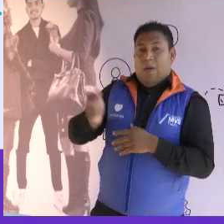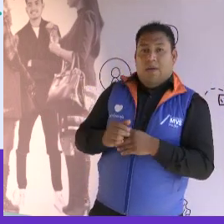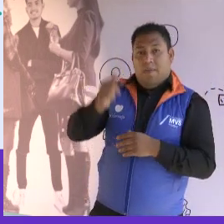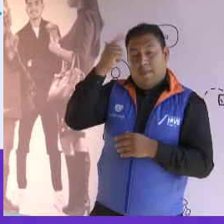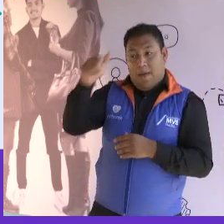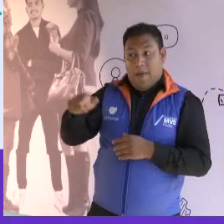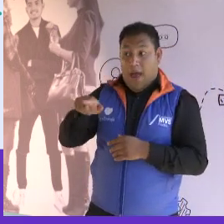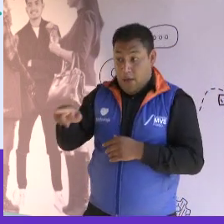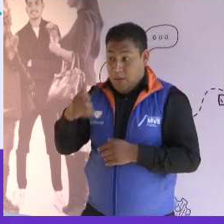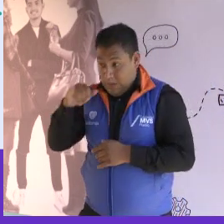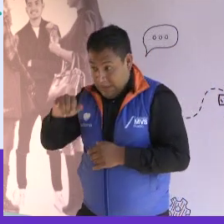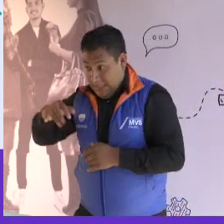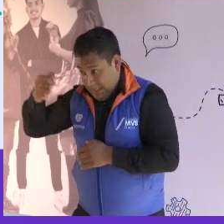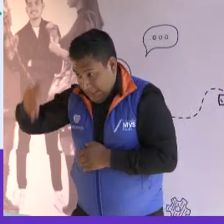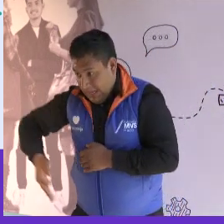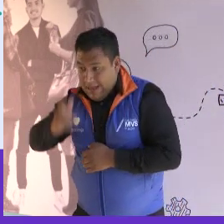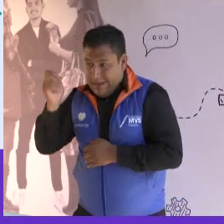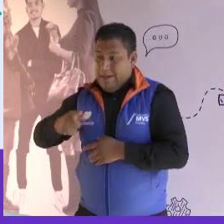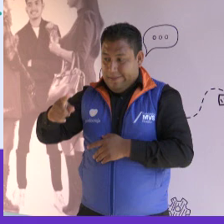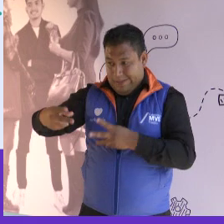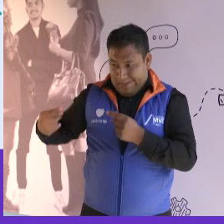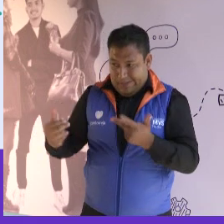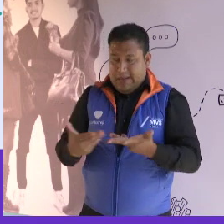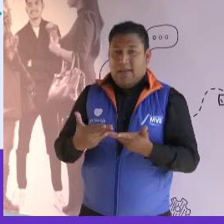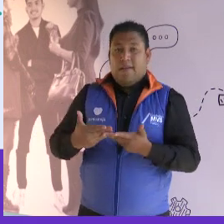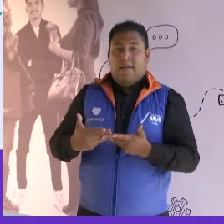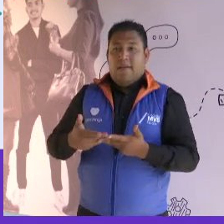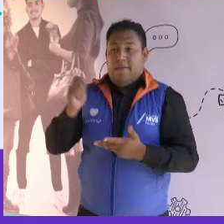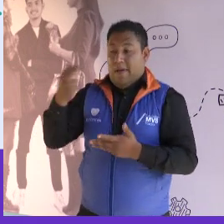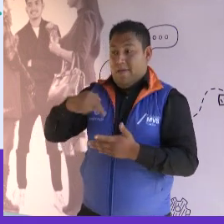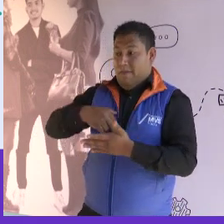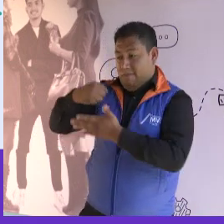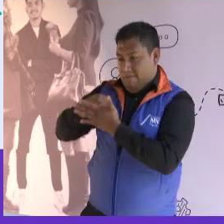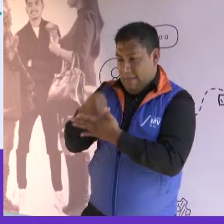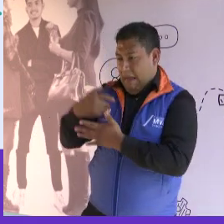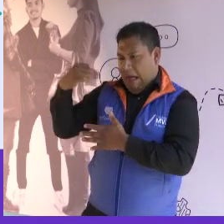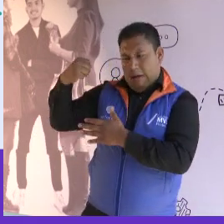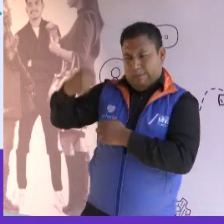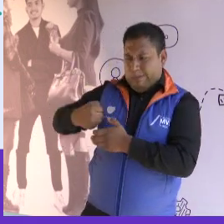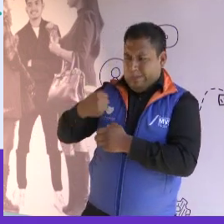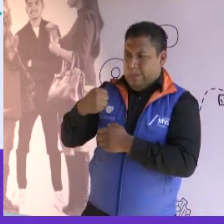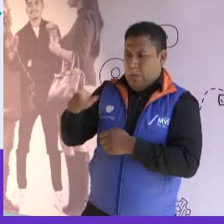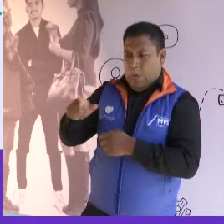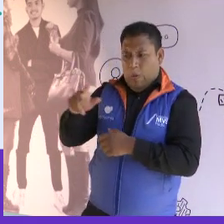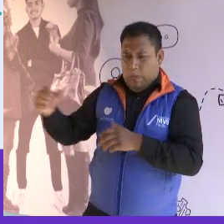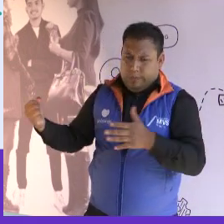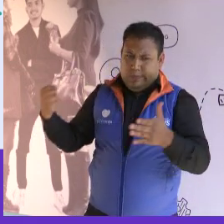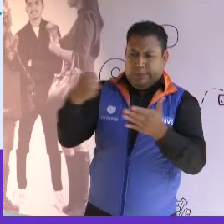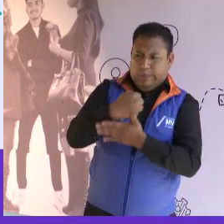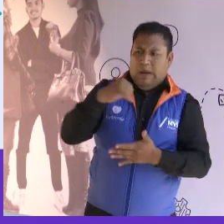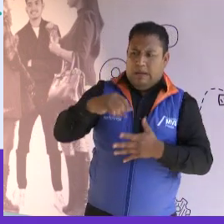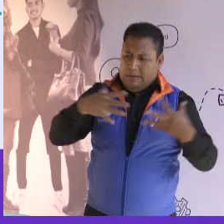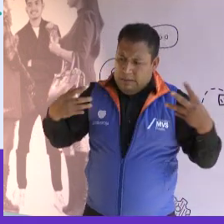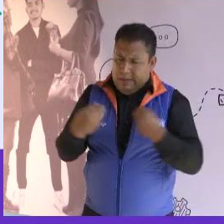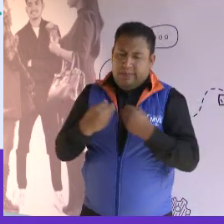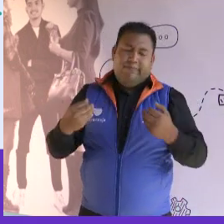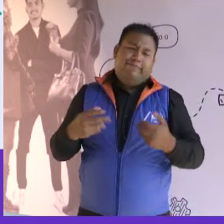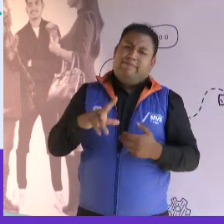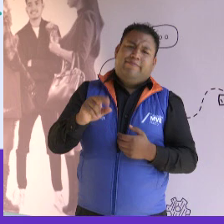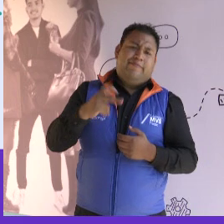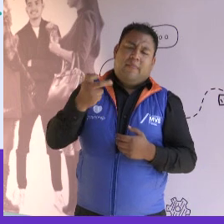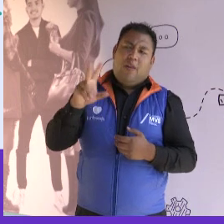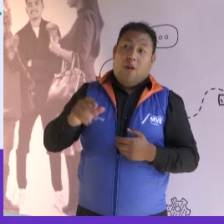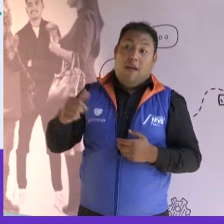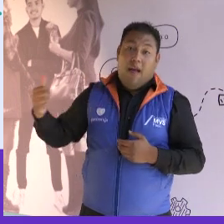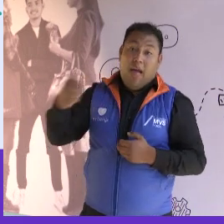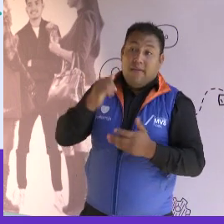supone, y creo que es el principio de cualquier red, que todo el mundo se adhiere de manera voluntaria y convencida. Y si de pronto deja